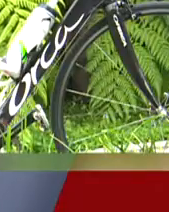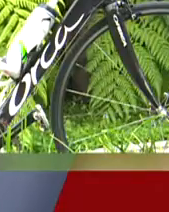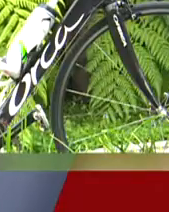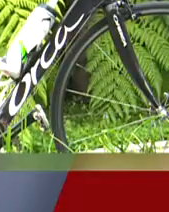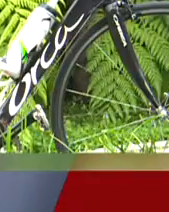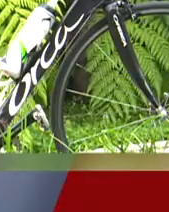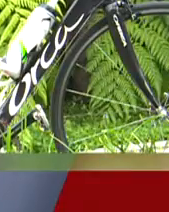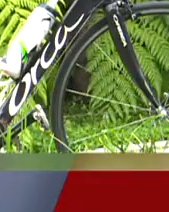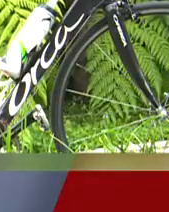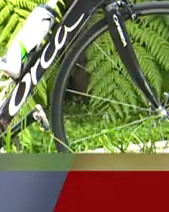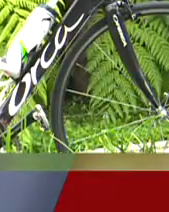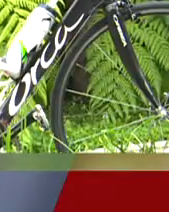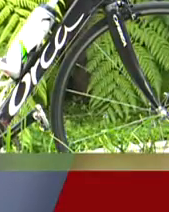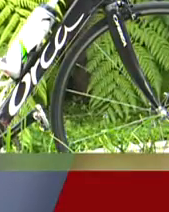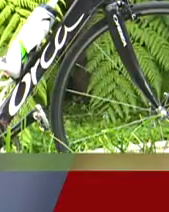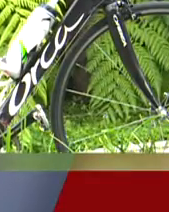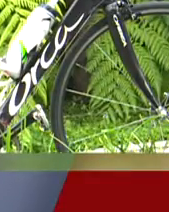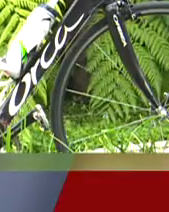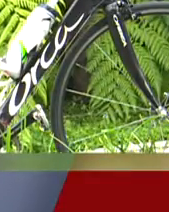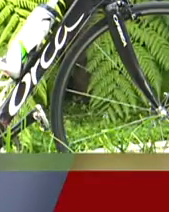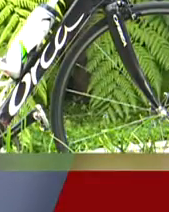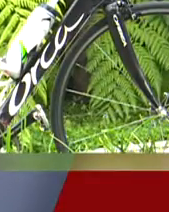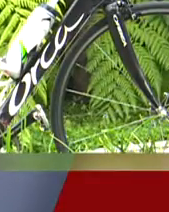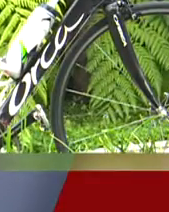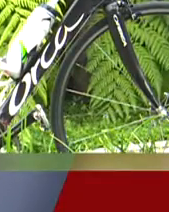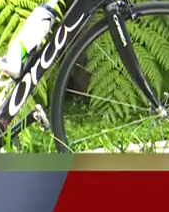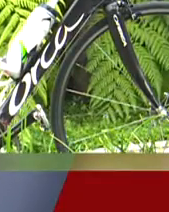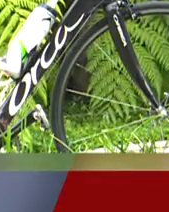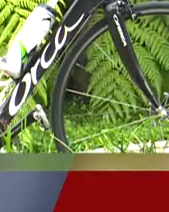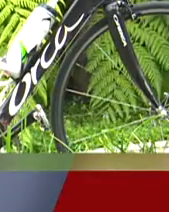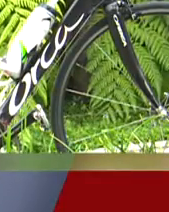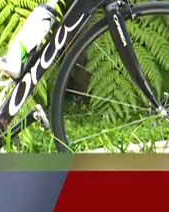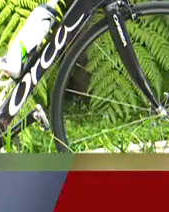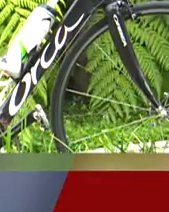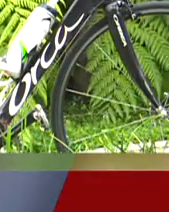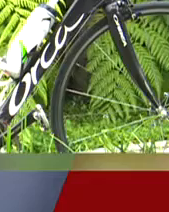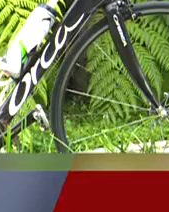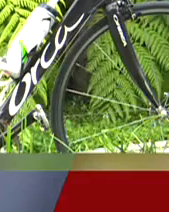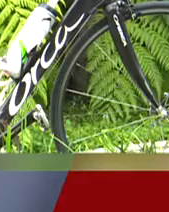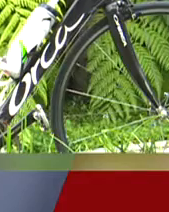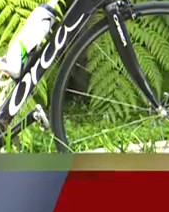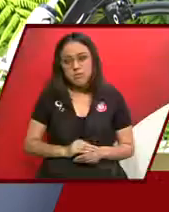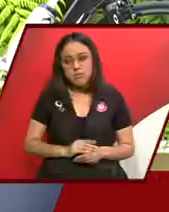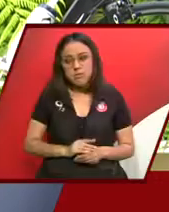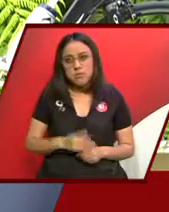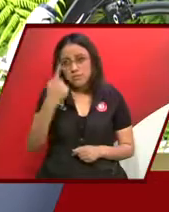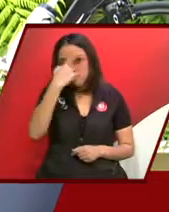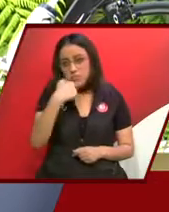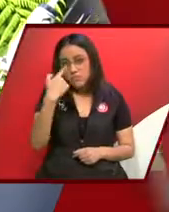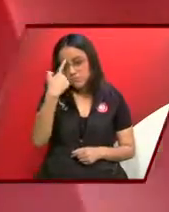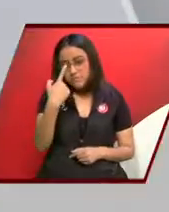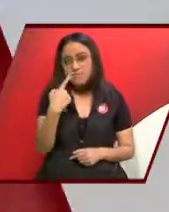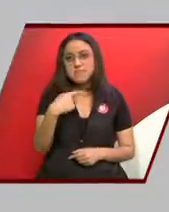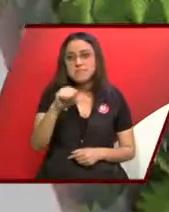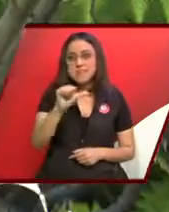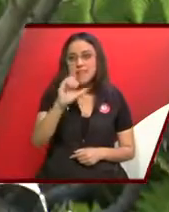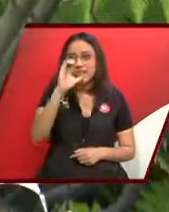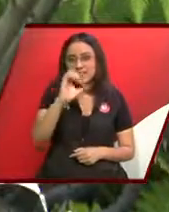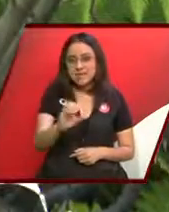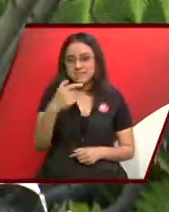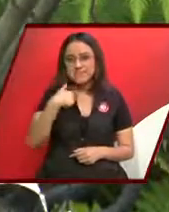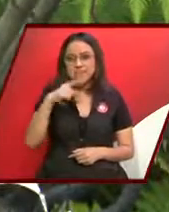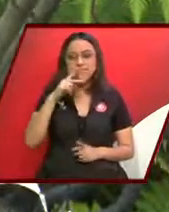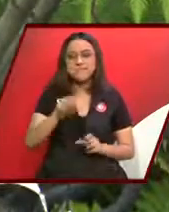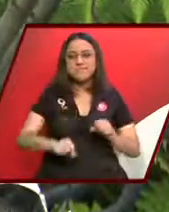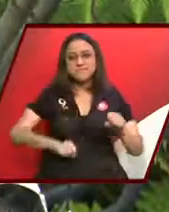Hola, mi nombre es Mario Alberto Hernández Cepeda, paciente renal trasplantado, presidente de Rostros de la Insuficiencia Renal AC.